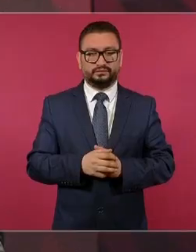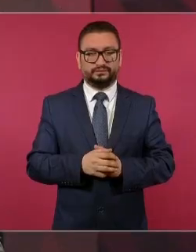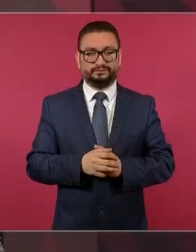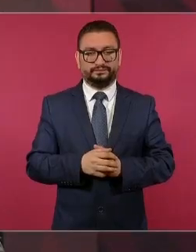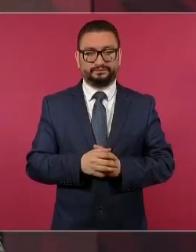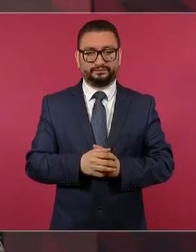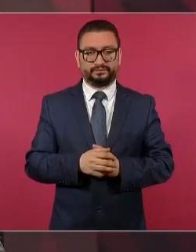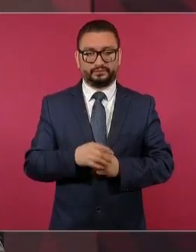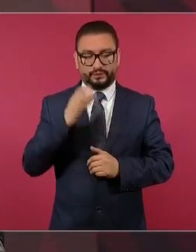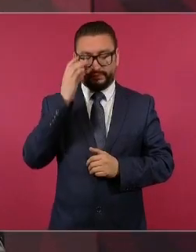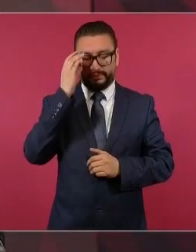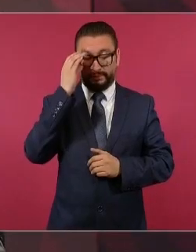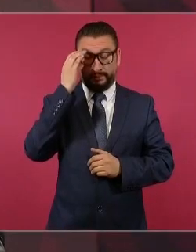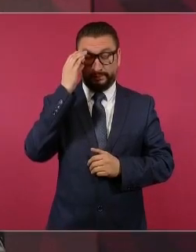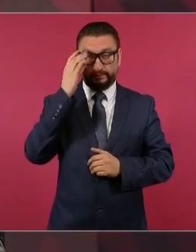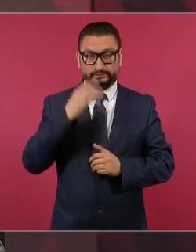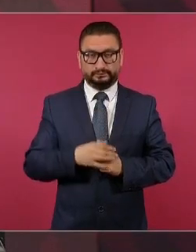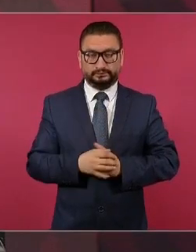Entonces,